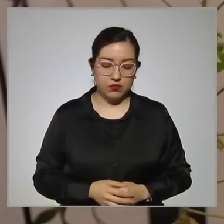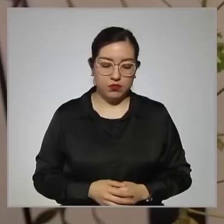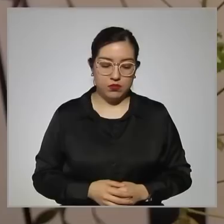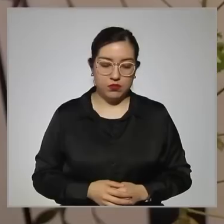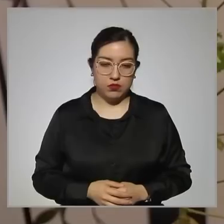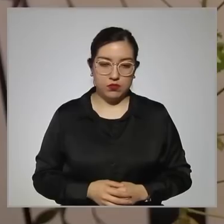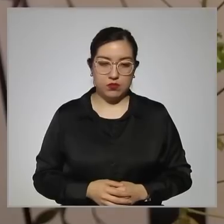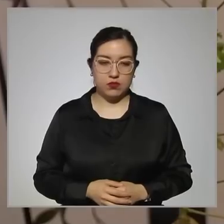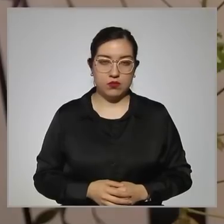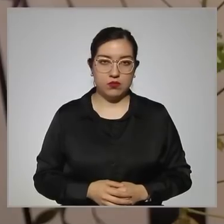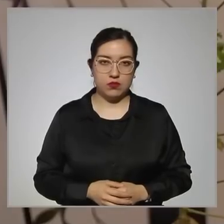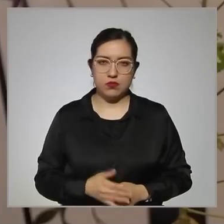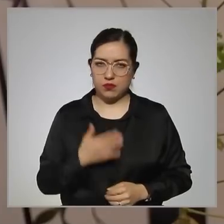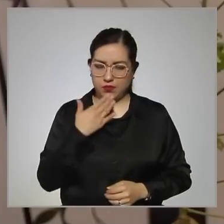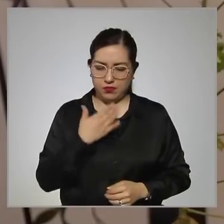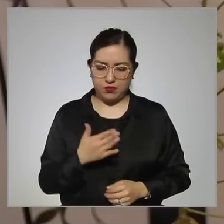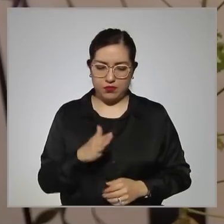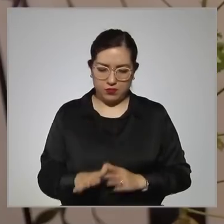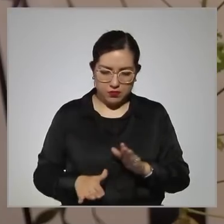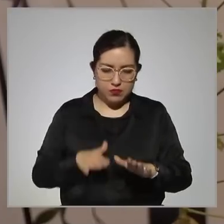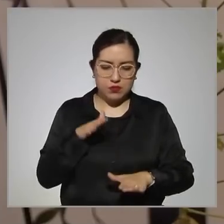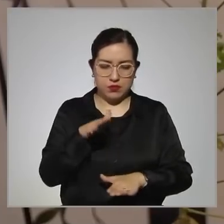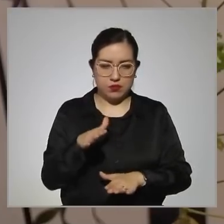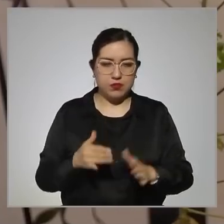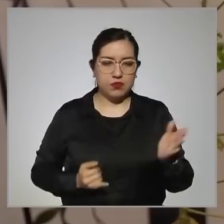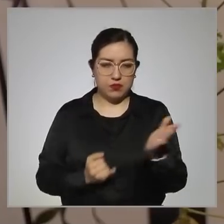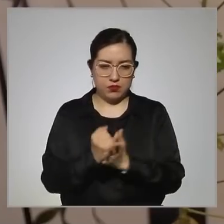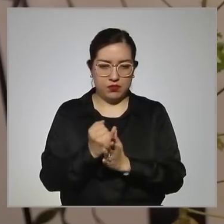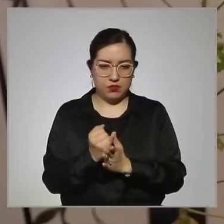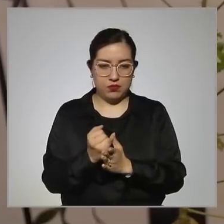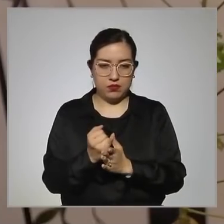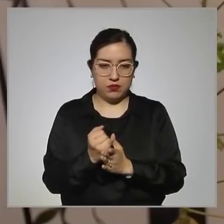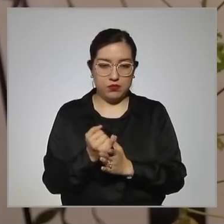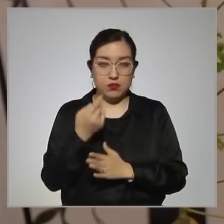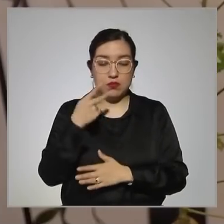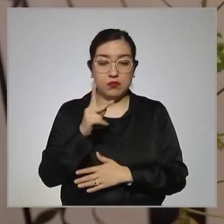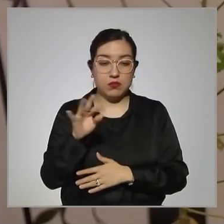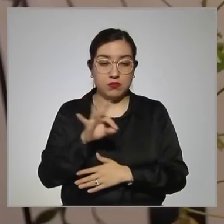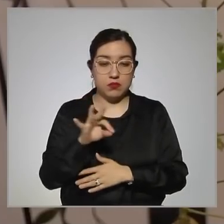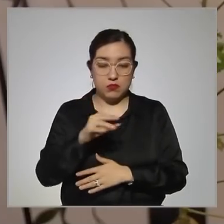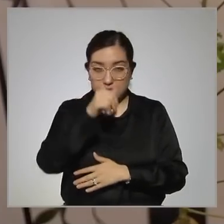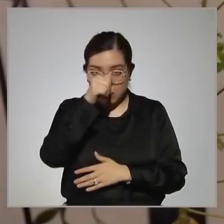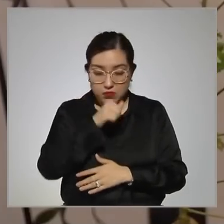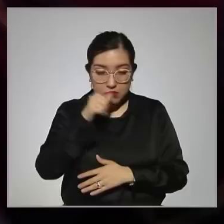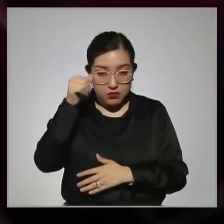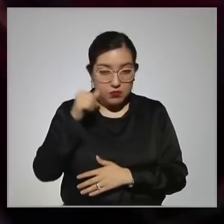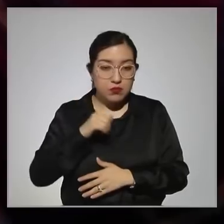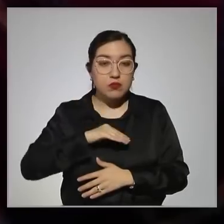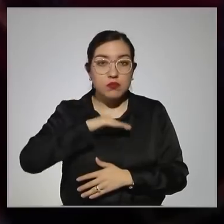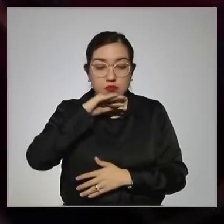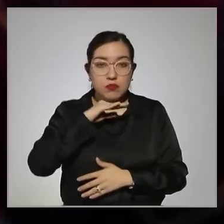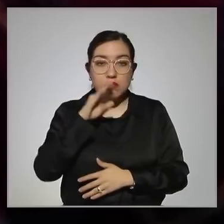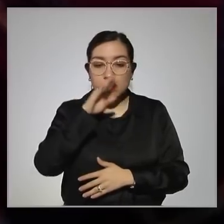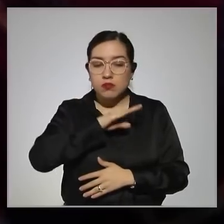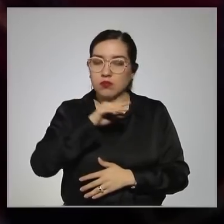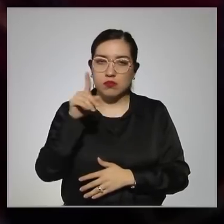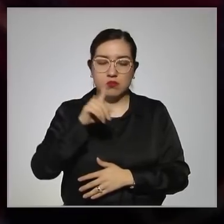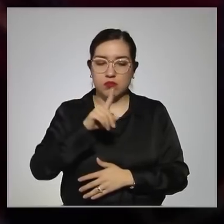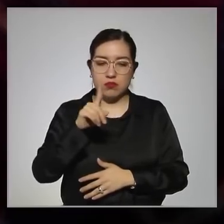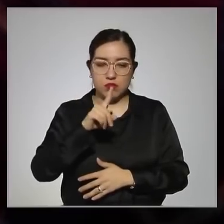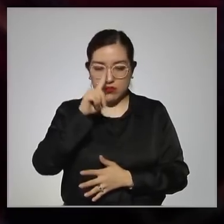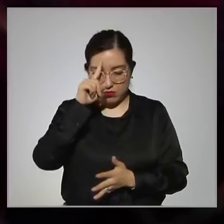un paso bien dado que darlo a ciegas. Entonces, creo que para poder